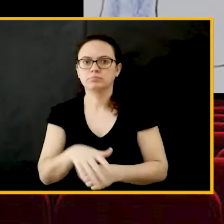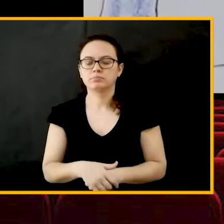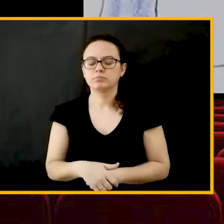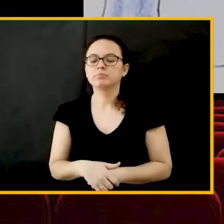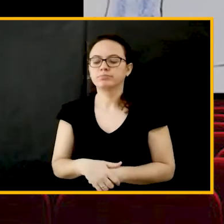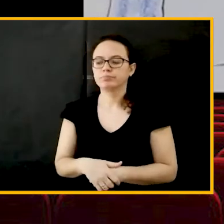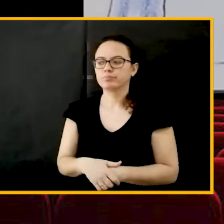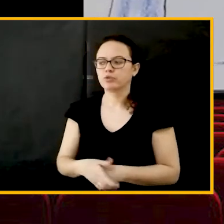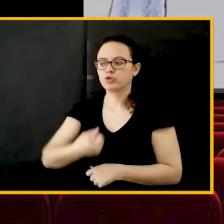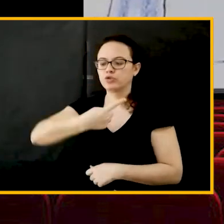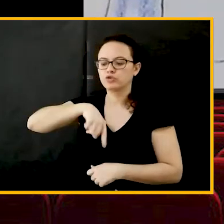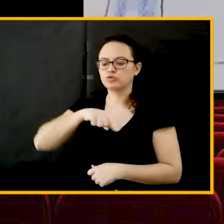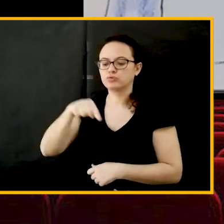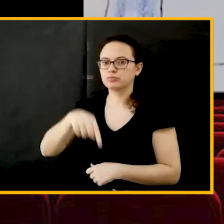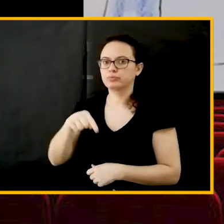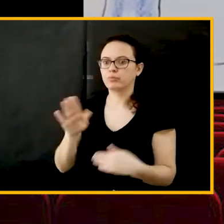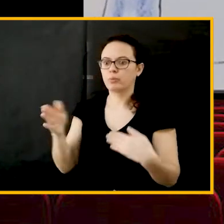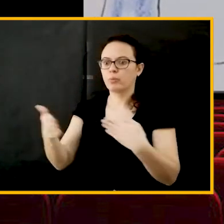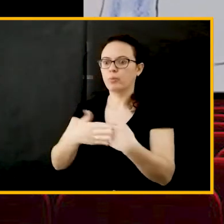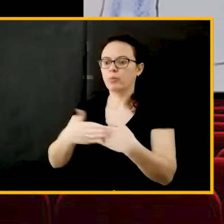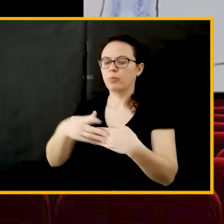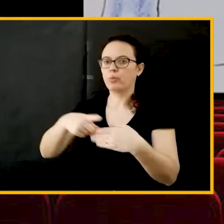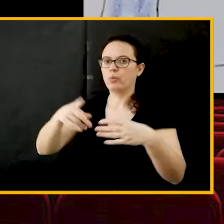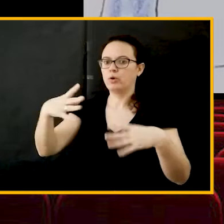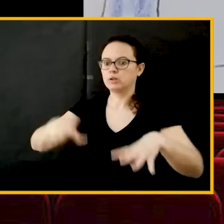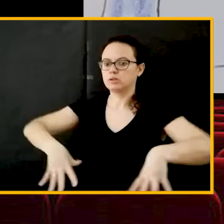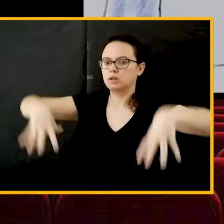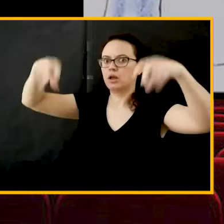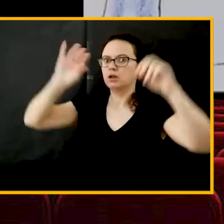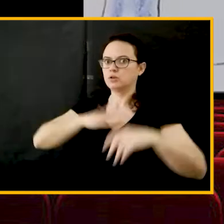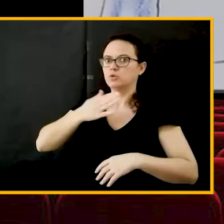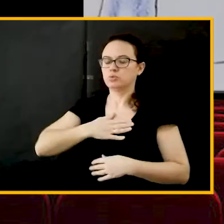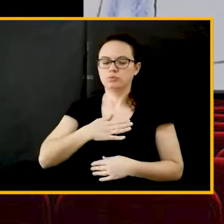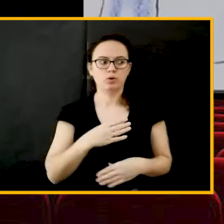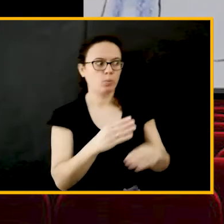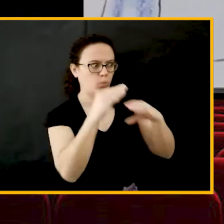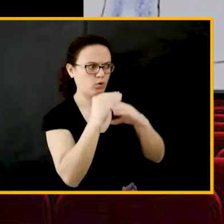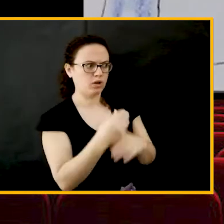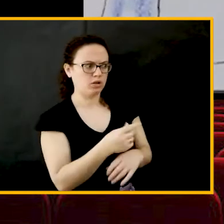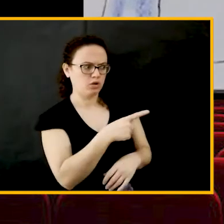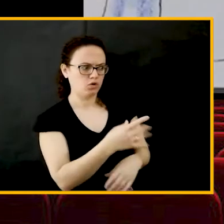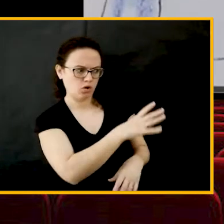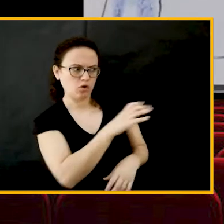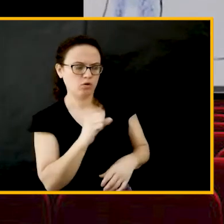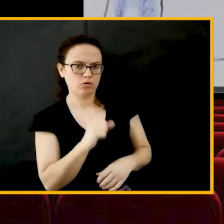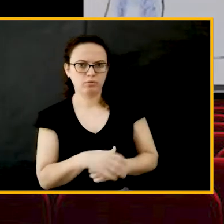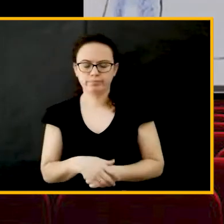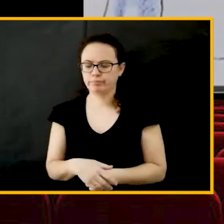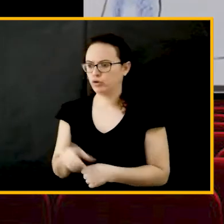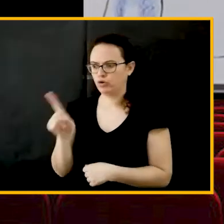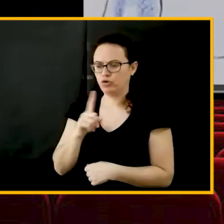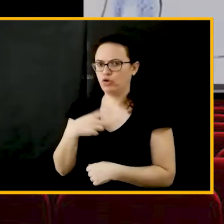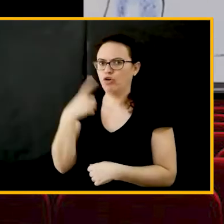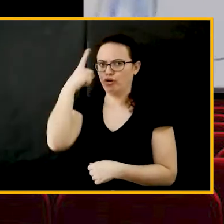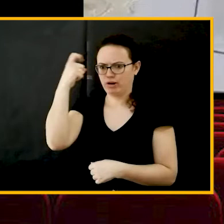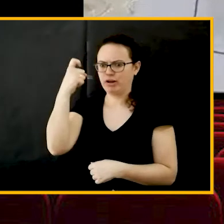Estamos en las puertas de nuestro reino. ¿Has traído el almuerzo? No, creo que vamos a pasar hambre.